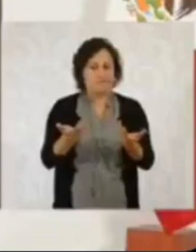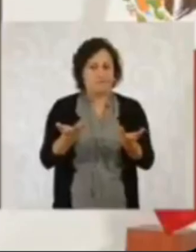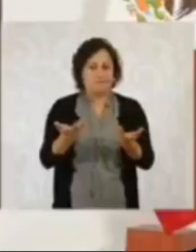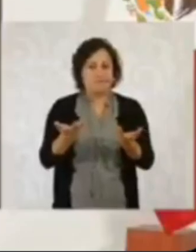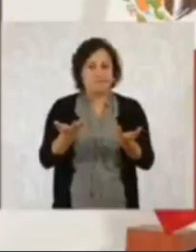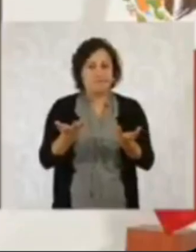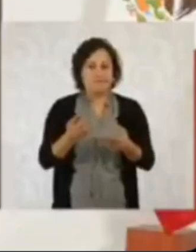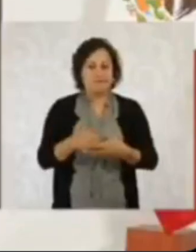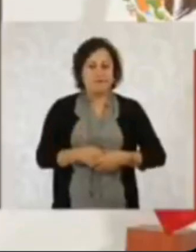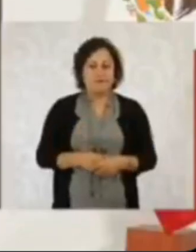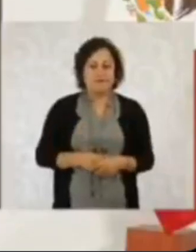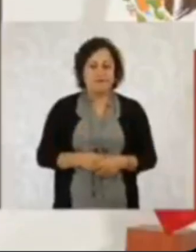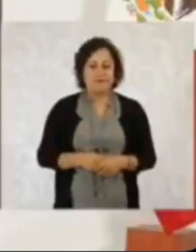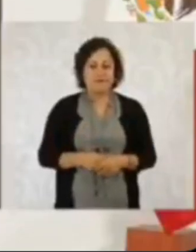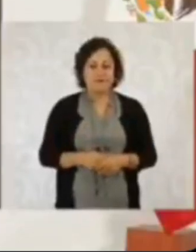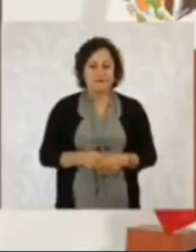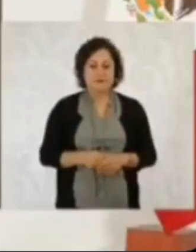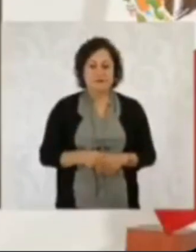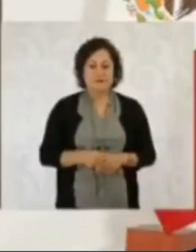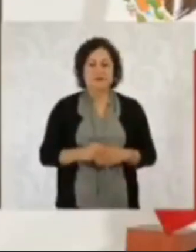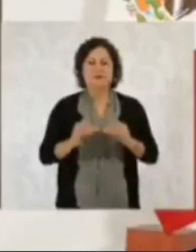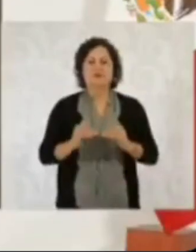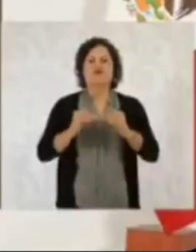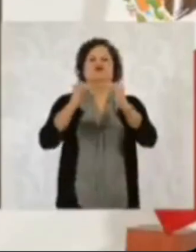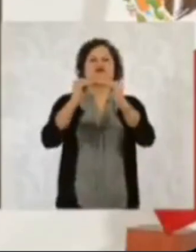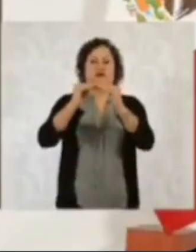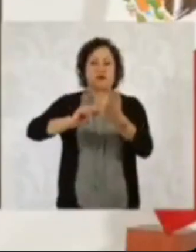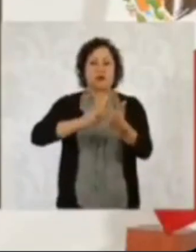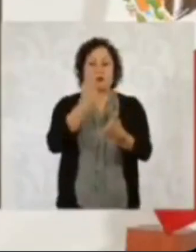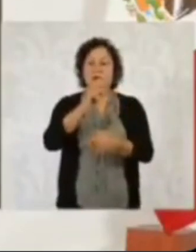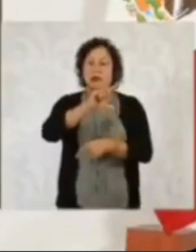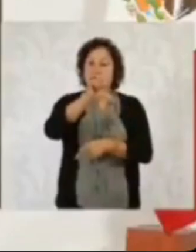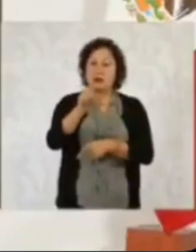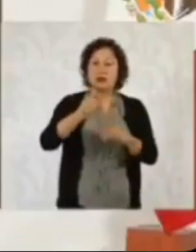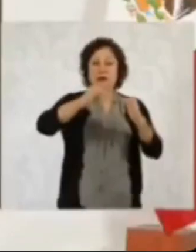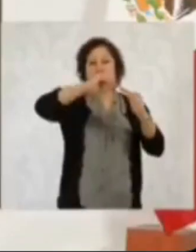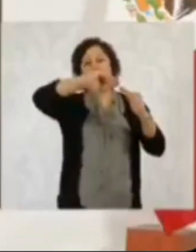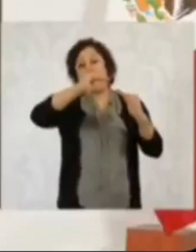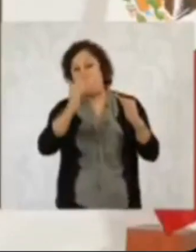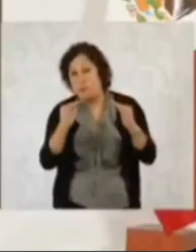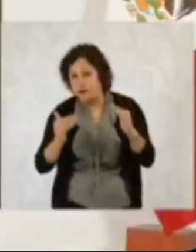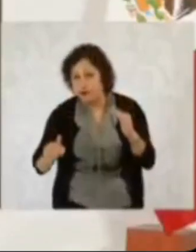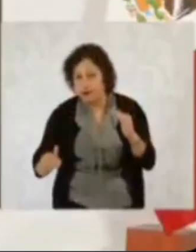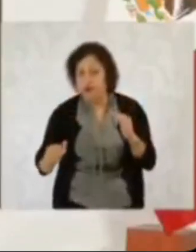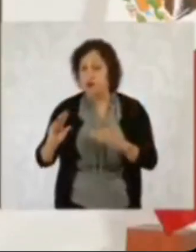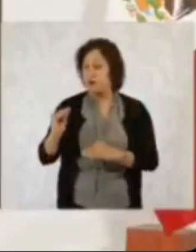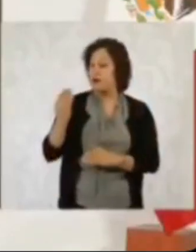el monto en ese sentido. Y luego viene una caída muy importante hasta